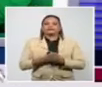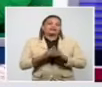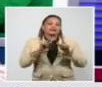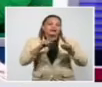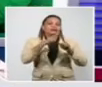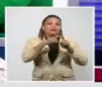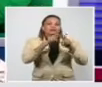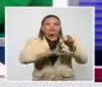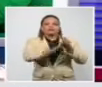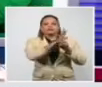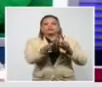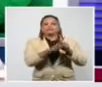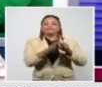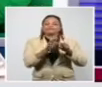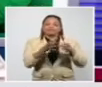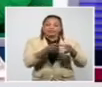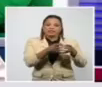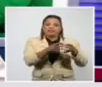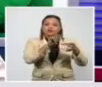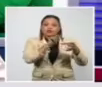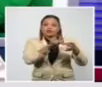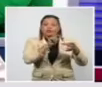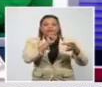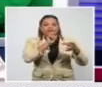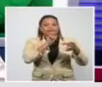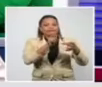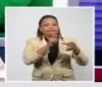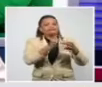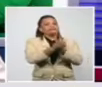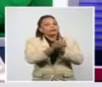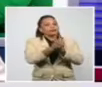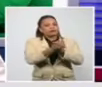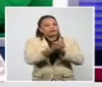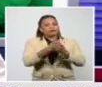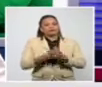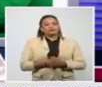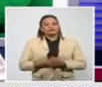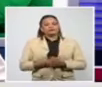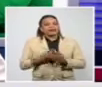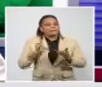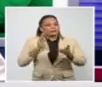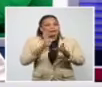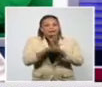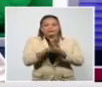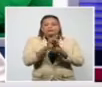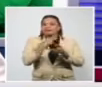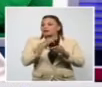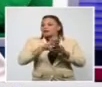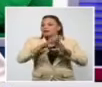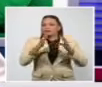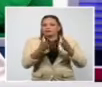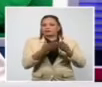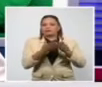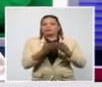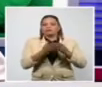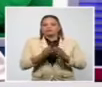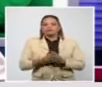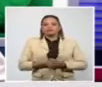diagnosticados con la COVID-19 desde que se comenzaron a diagnosticar en el mes de